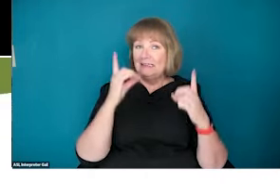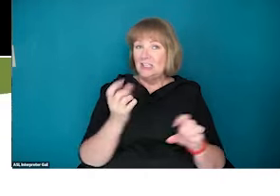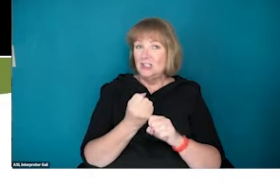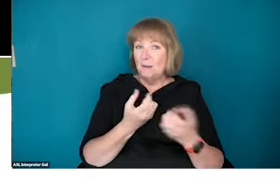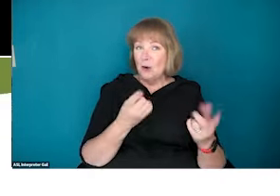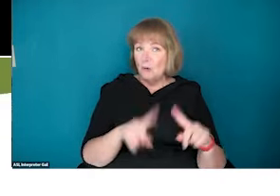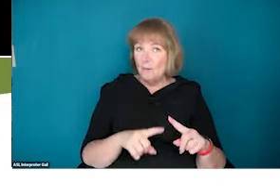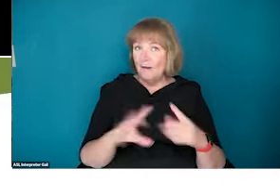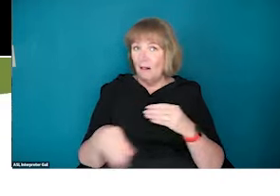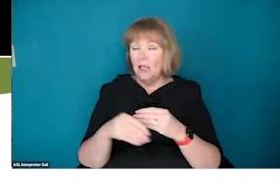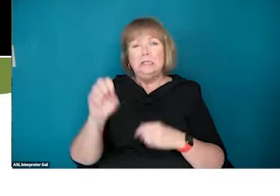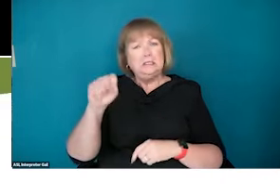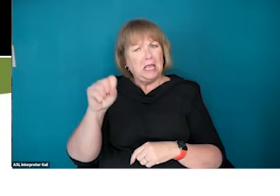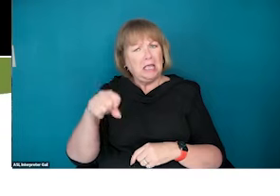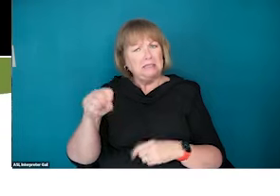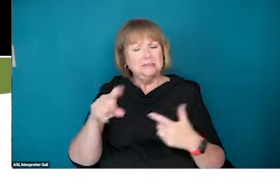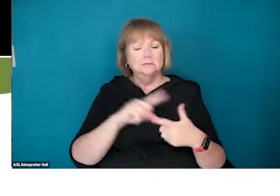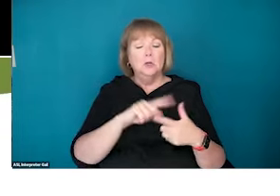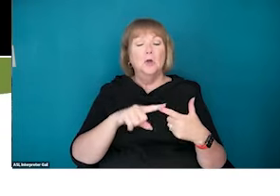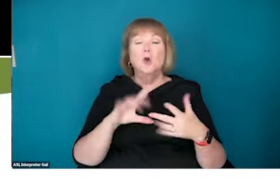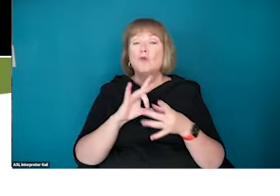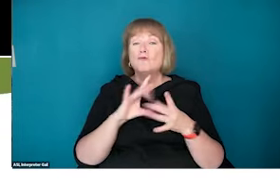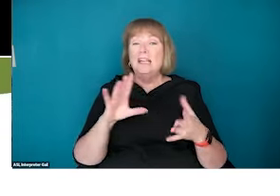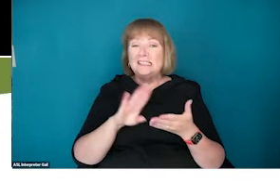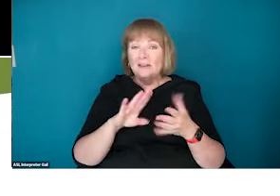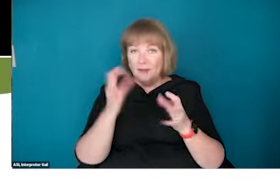de información. Sí, señor.